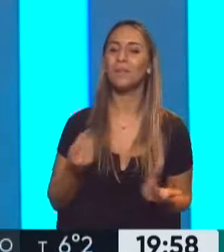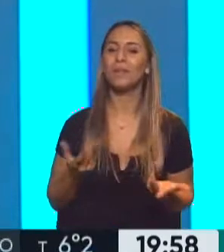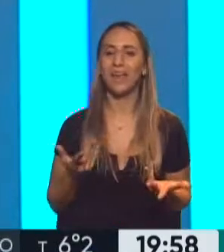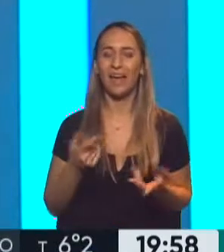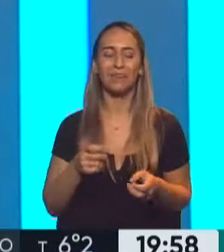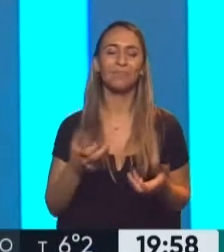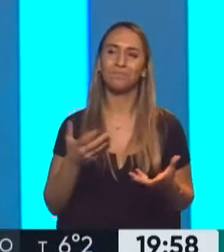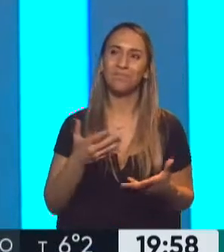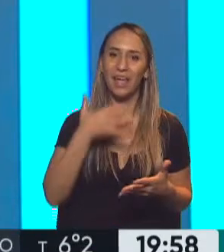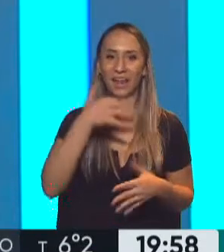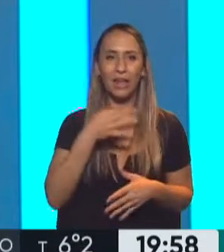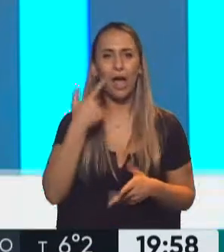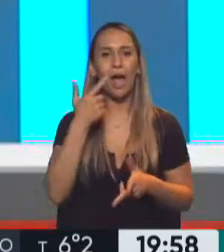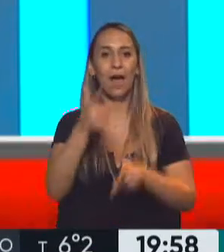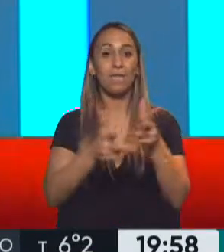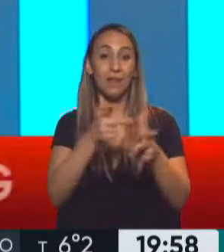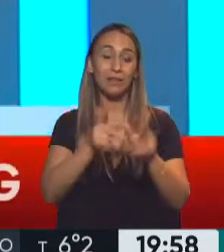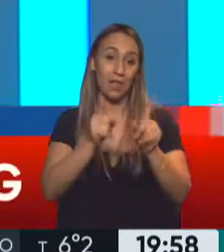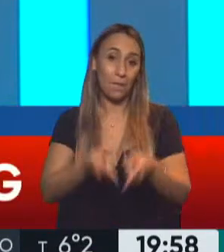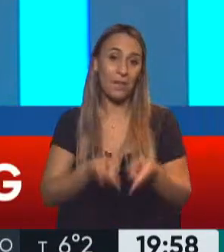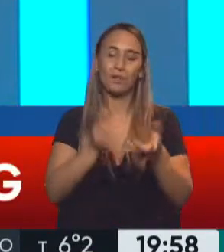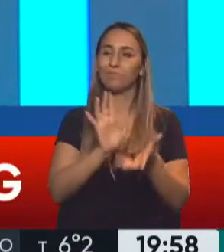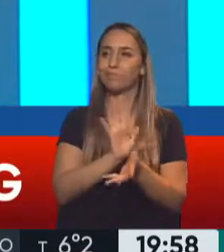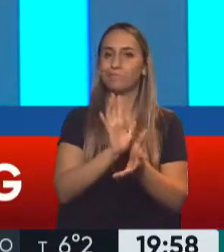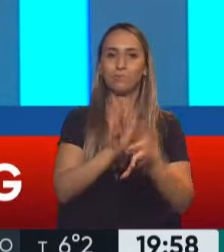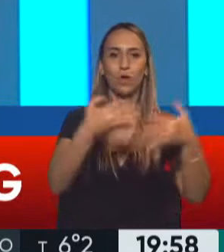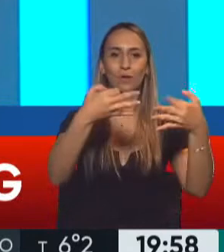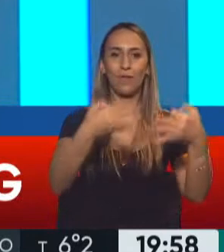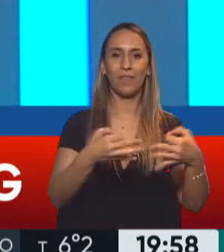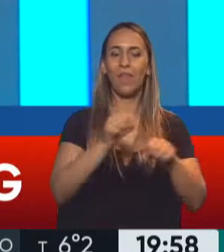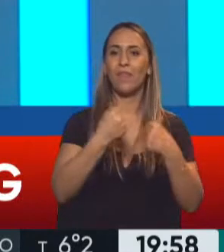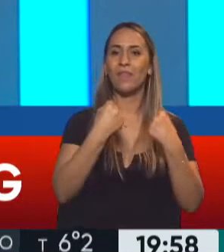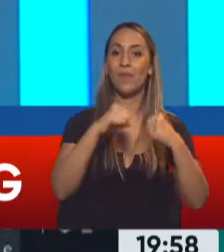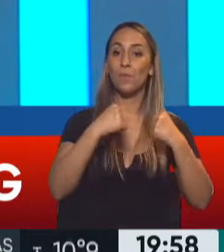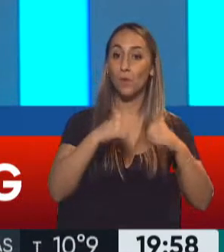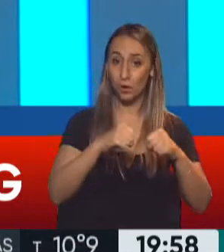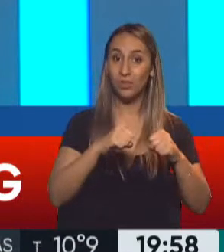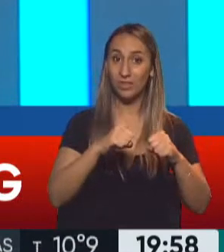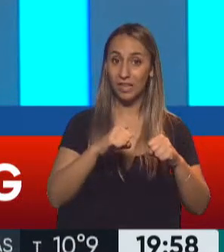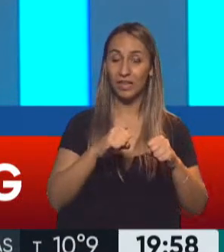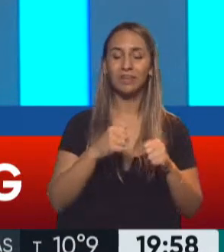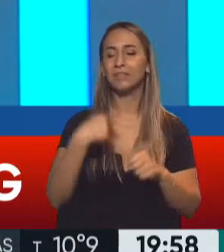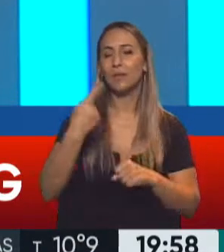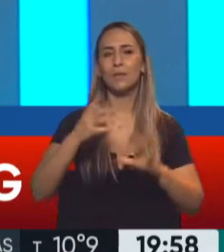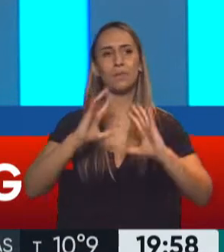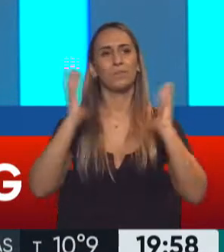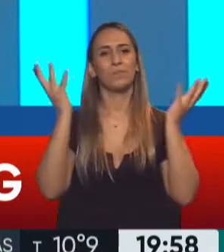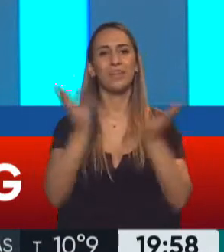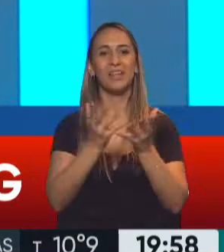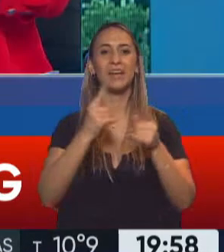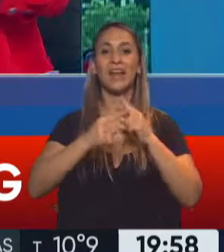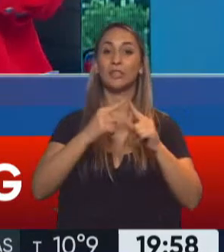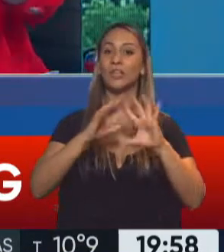vamos a meternos en la llamada también diplomacia del deporte. Esto se usa mucho también en el ámbito de las relaciones internacionales. Por